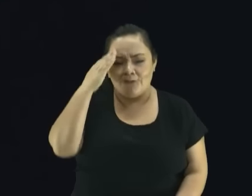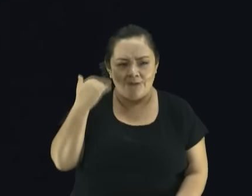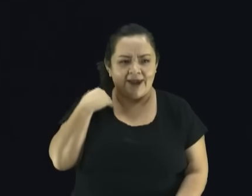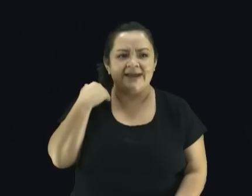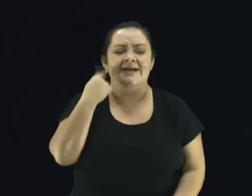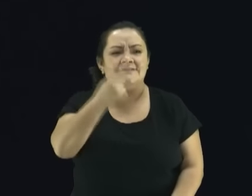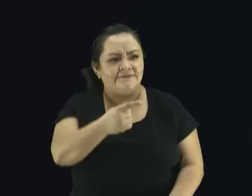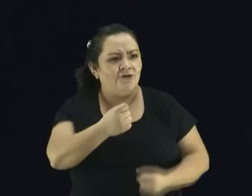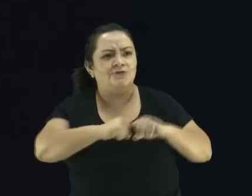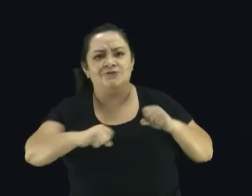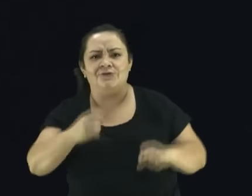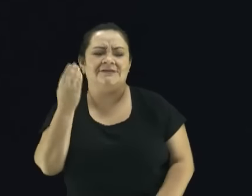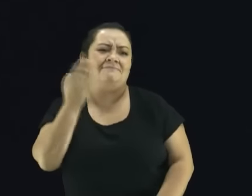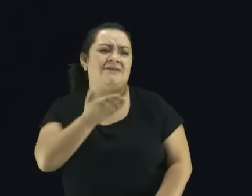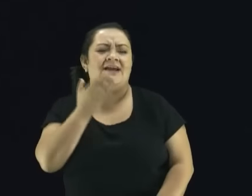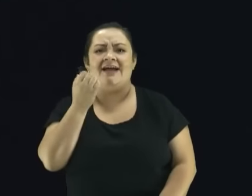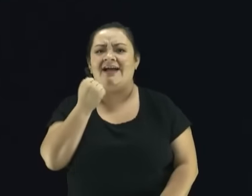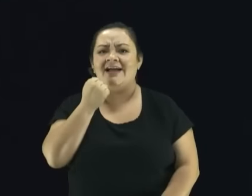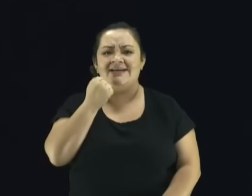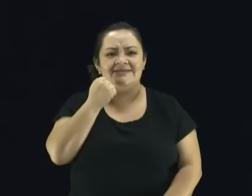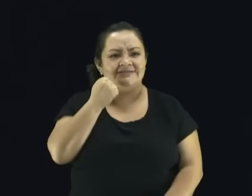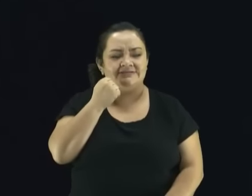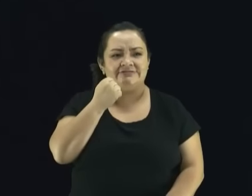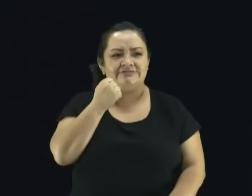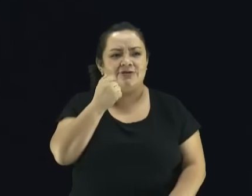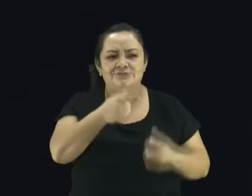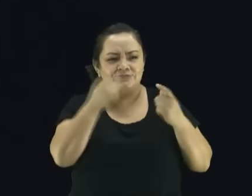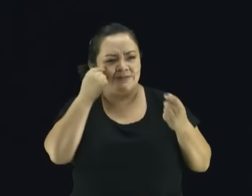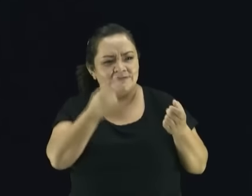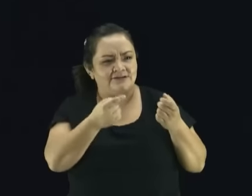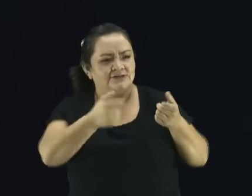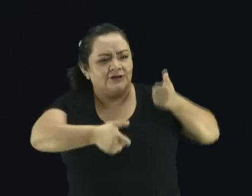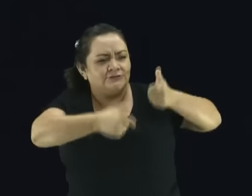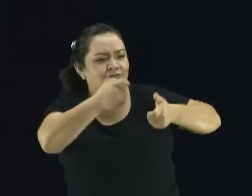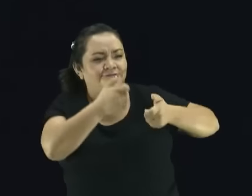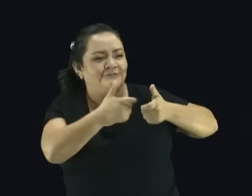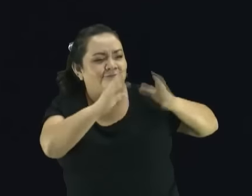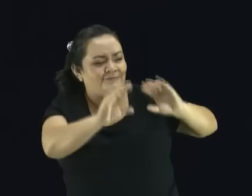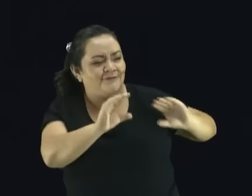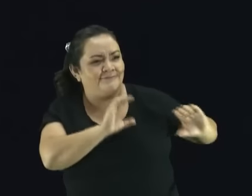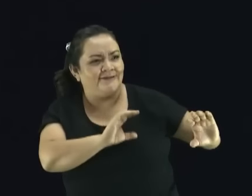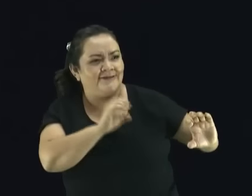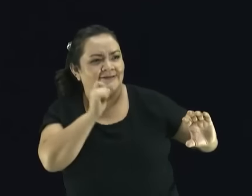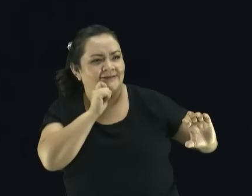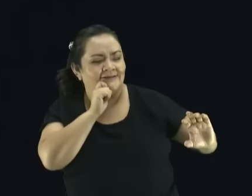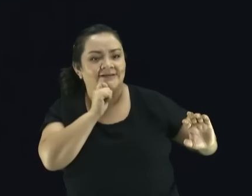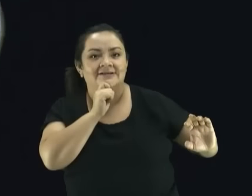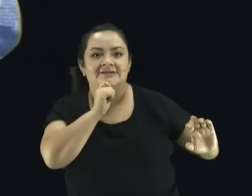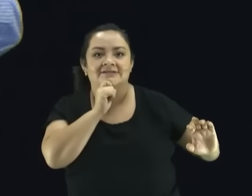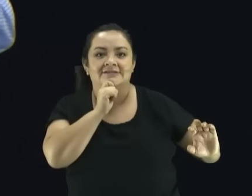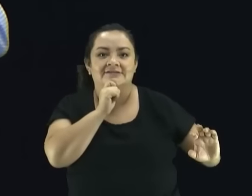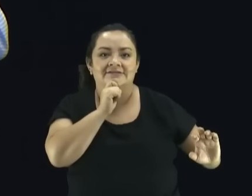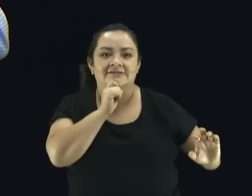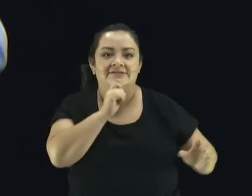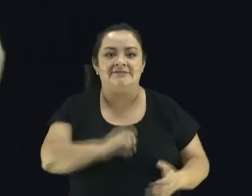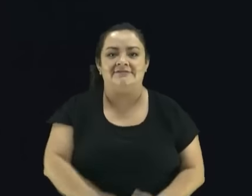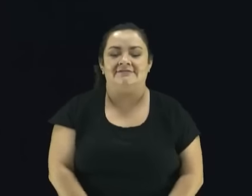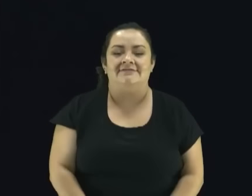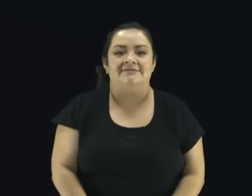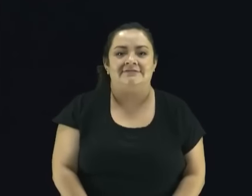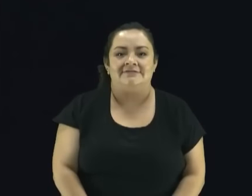gorda Mira cómo estás Te voy a contar los rollos uno dos tres cuatro cinco y el último No lo alcanzo